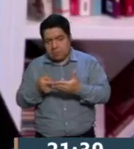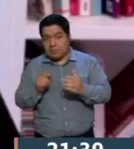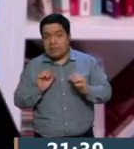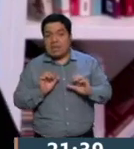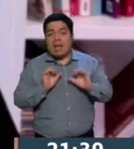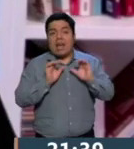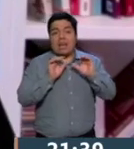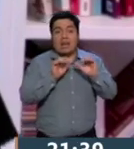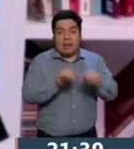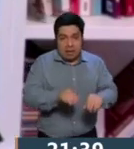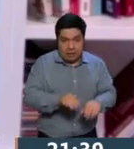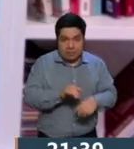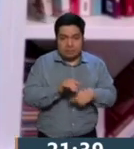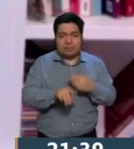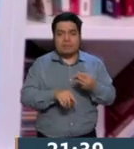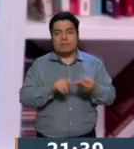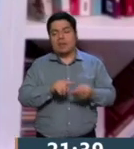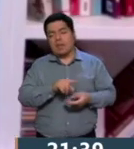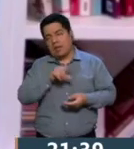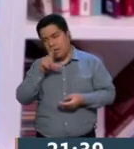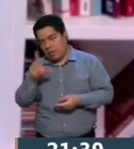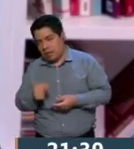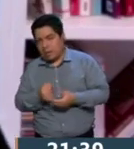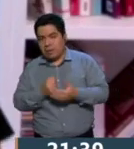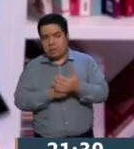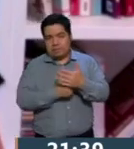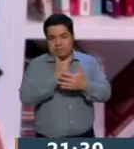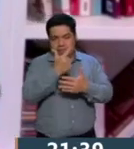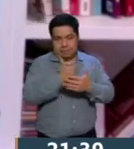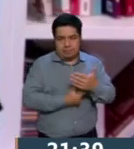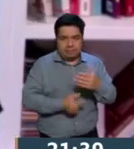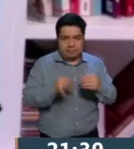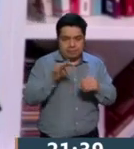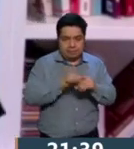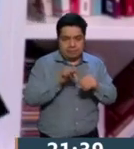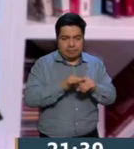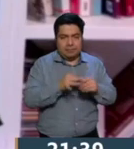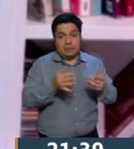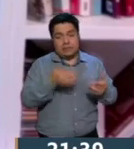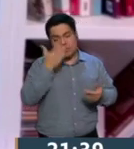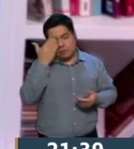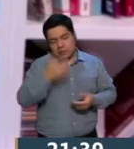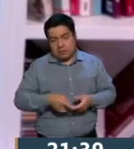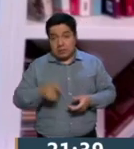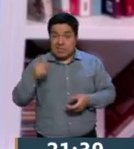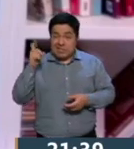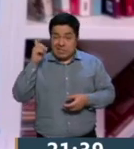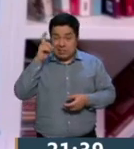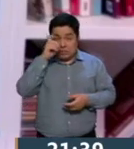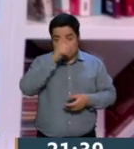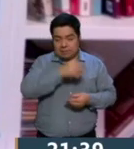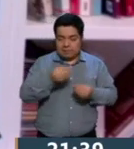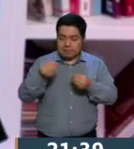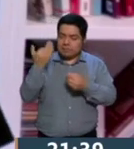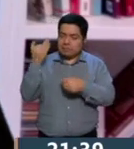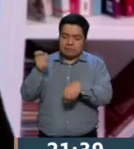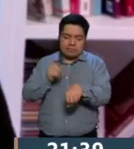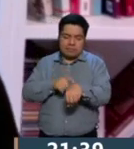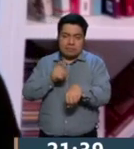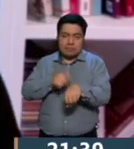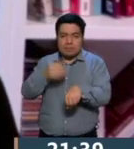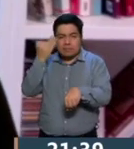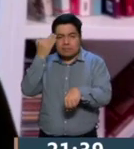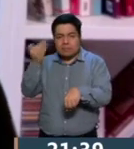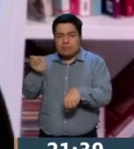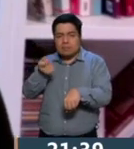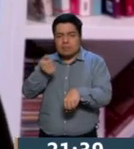registrarte y después darte de alta en el padrón electoral. Entonces, claro que es engorroso, sobre todo porque es en un periodo muy corto. ¿Cuál es